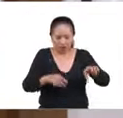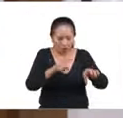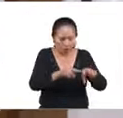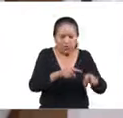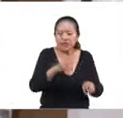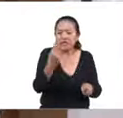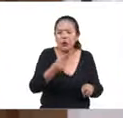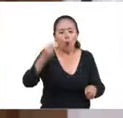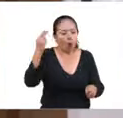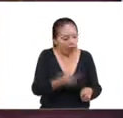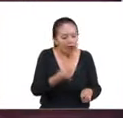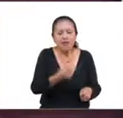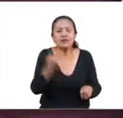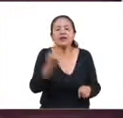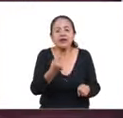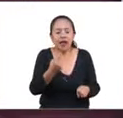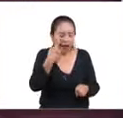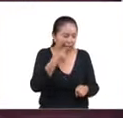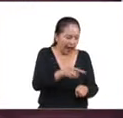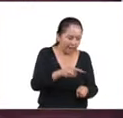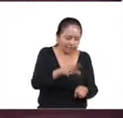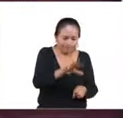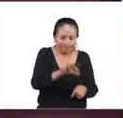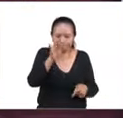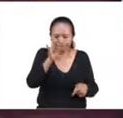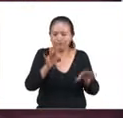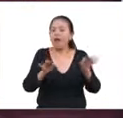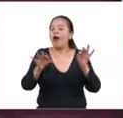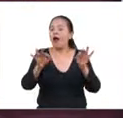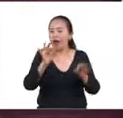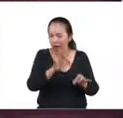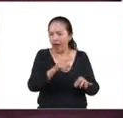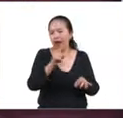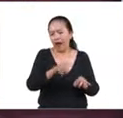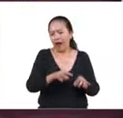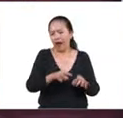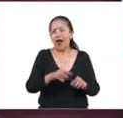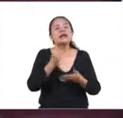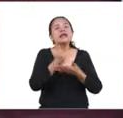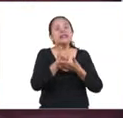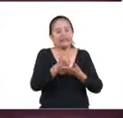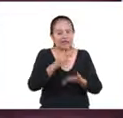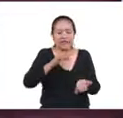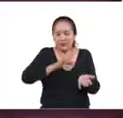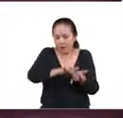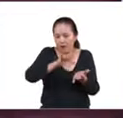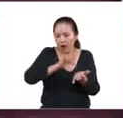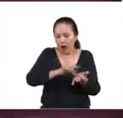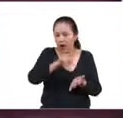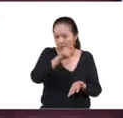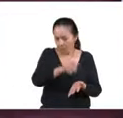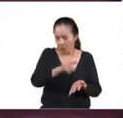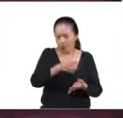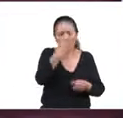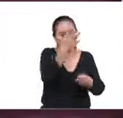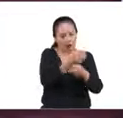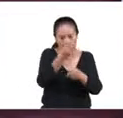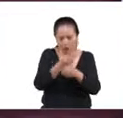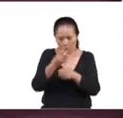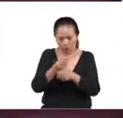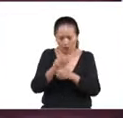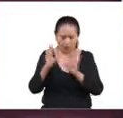ese sentido fueron seleccionados y van a ser atendidos durante el ejercicio de este año. Así es que no hay